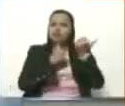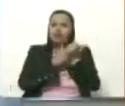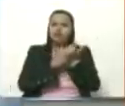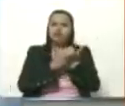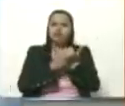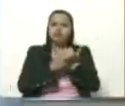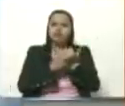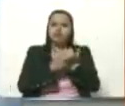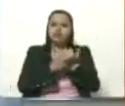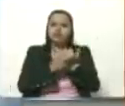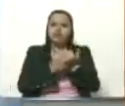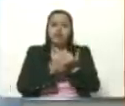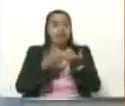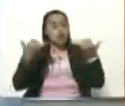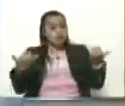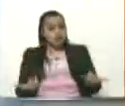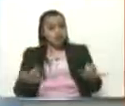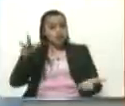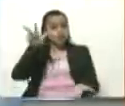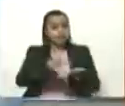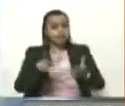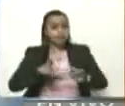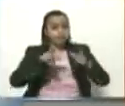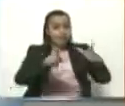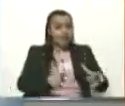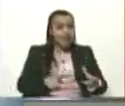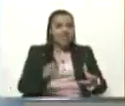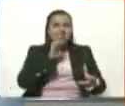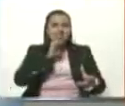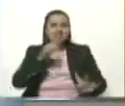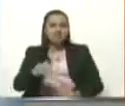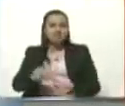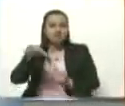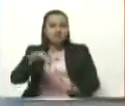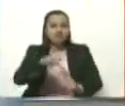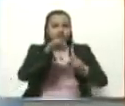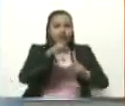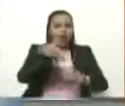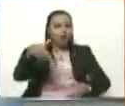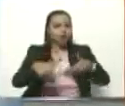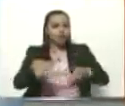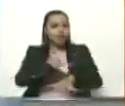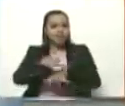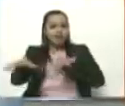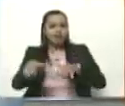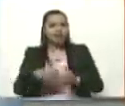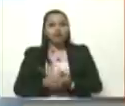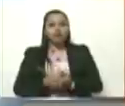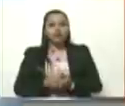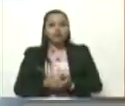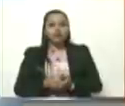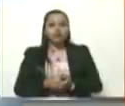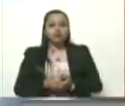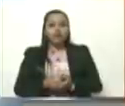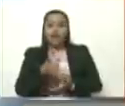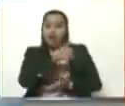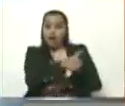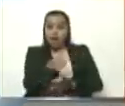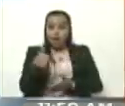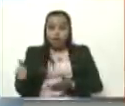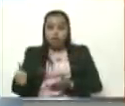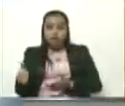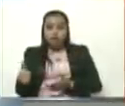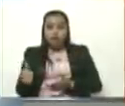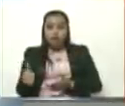proclamación de ganadores en cada uno de los cargos de elección popular que estuvieron en disputa se le